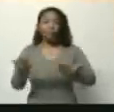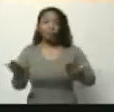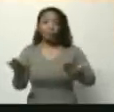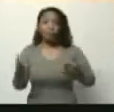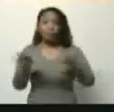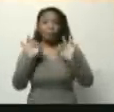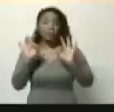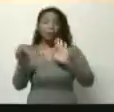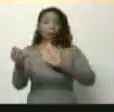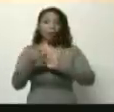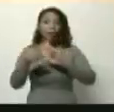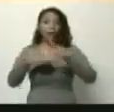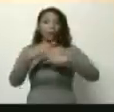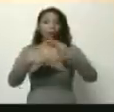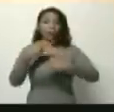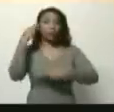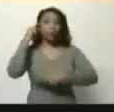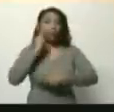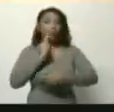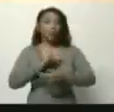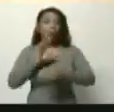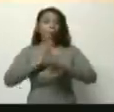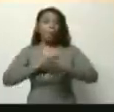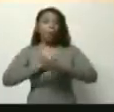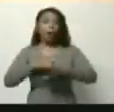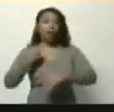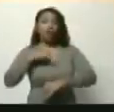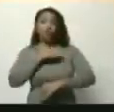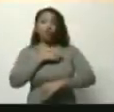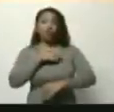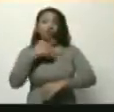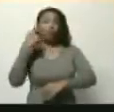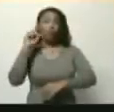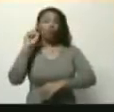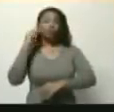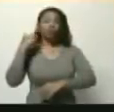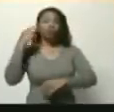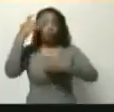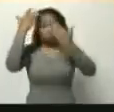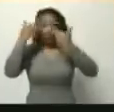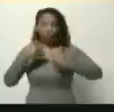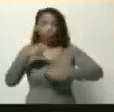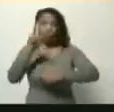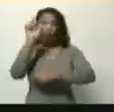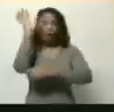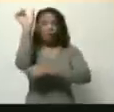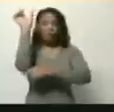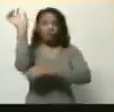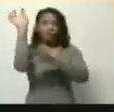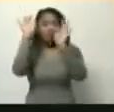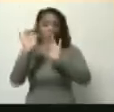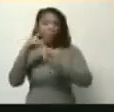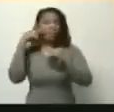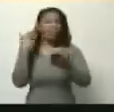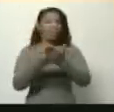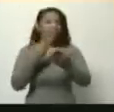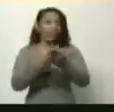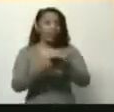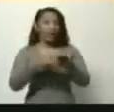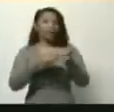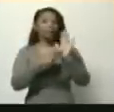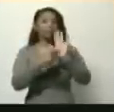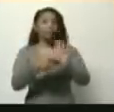especial contra la revolución bolivariana. Porque nosotros somos una alternativa de verdad, de